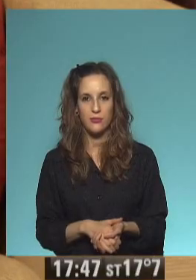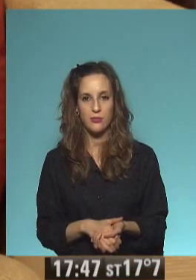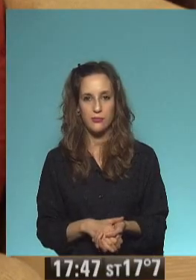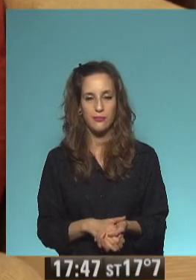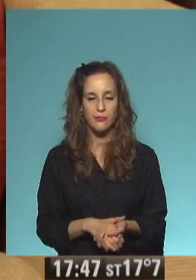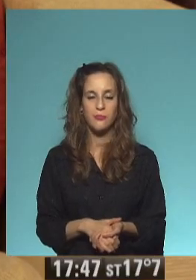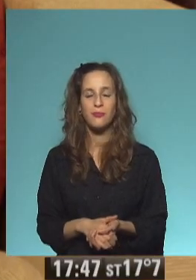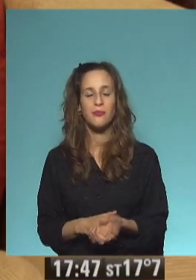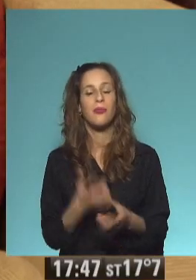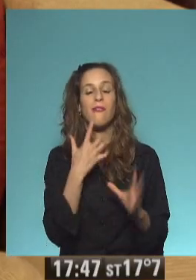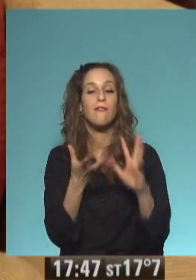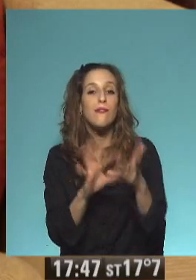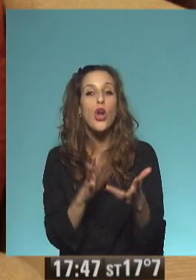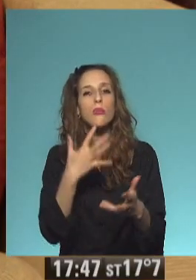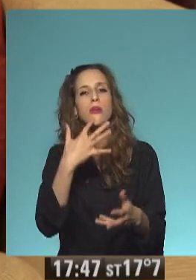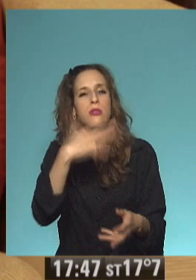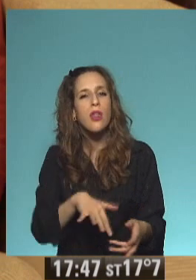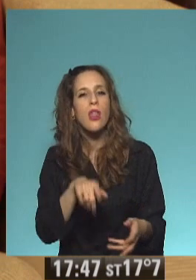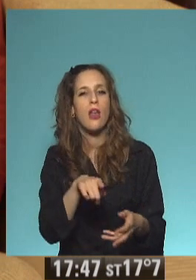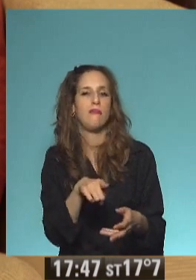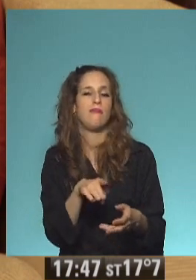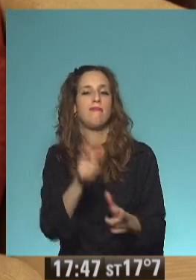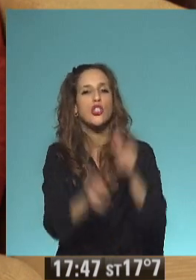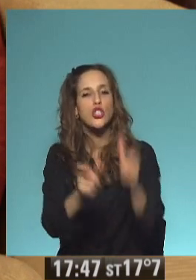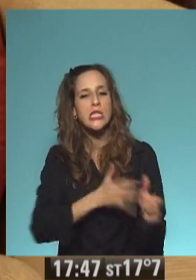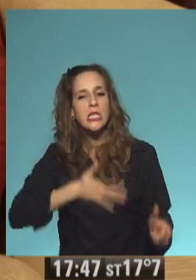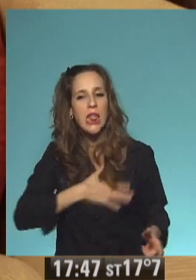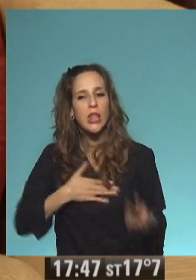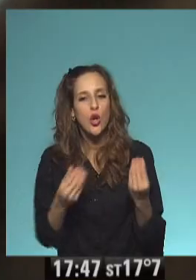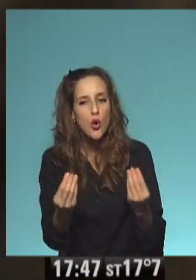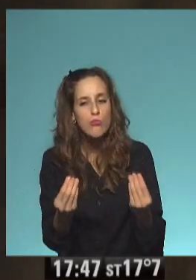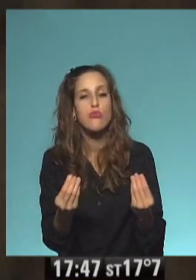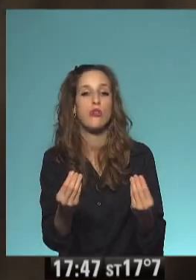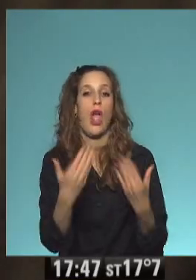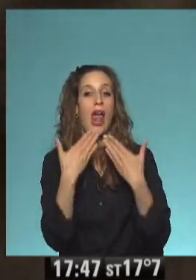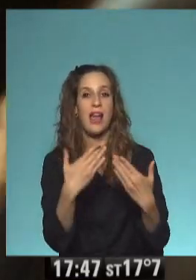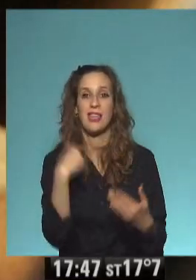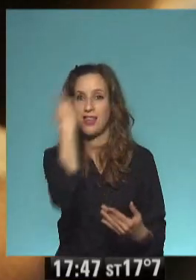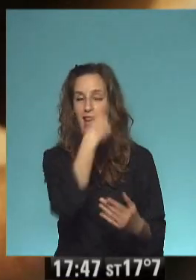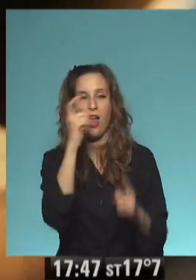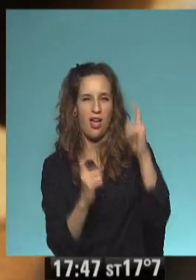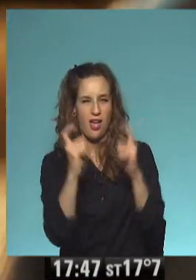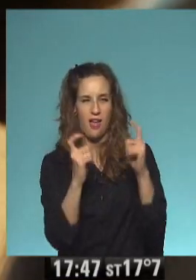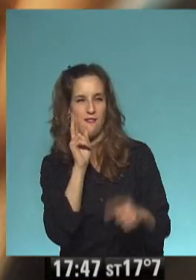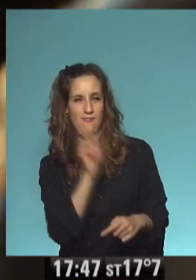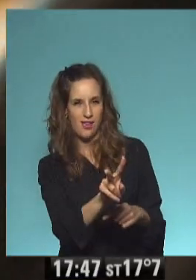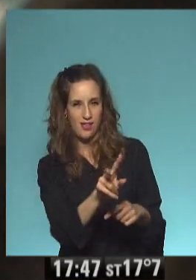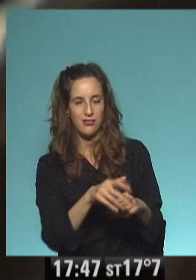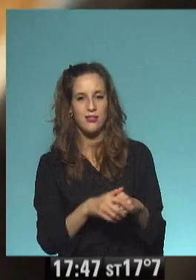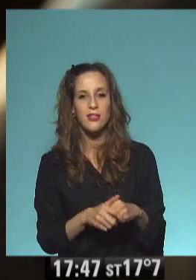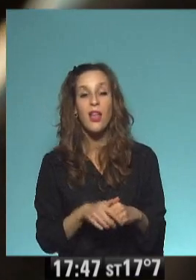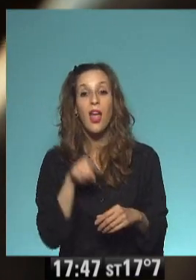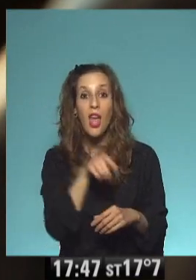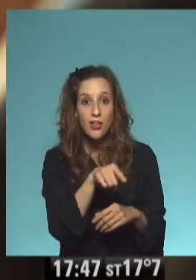Una de las formas que tenemos de comprender los sentimientos de las demás personas es a través de las caras y de los gestos. Eso es